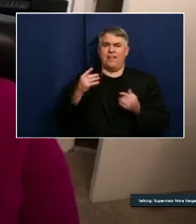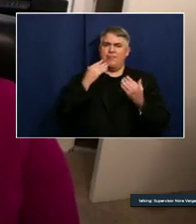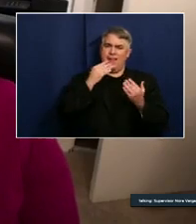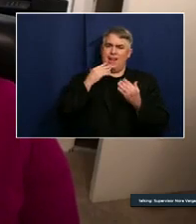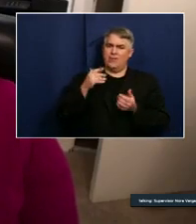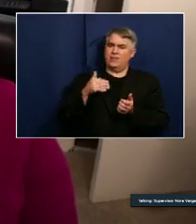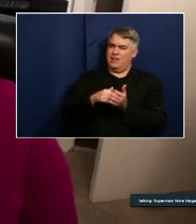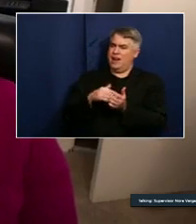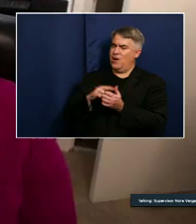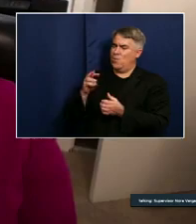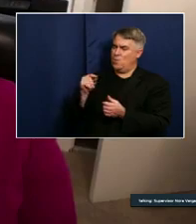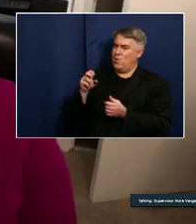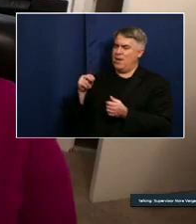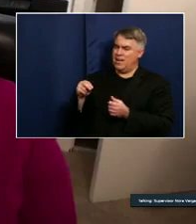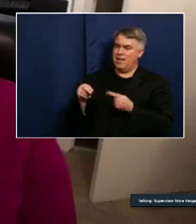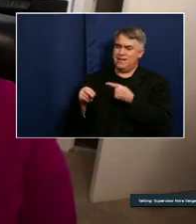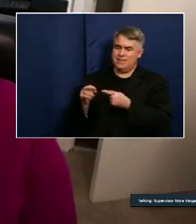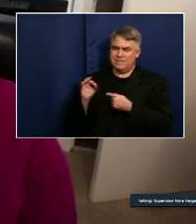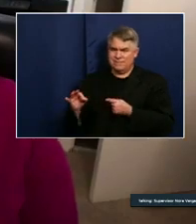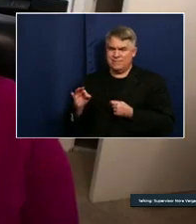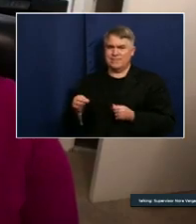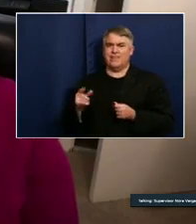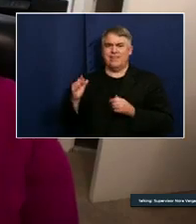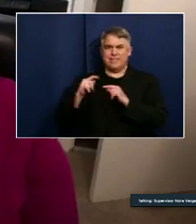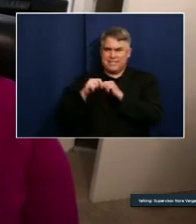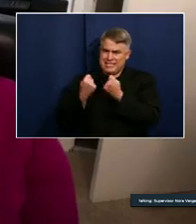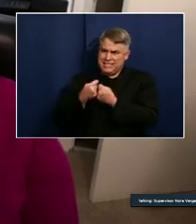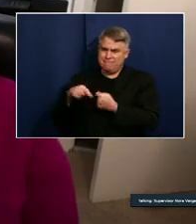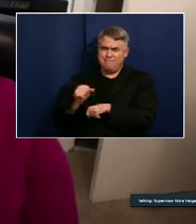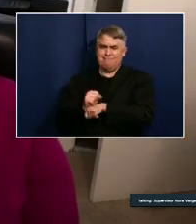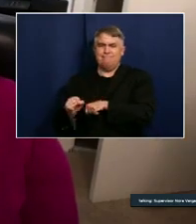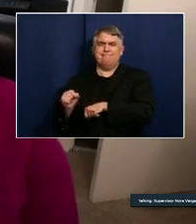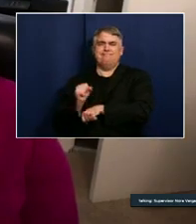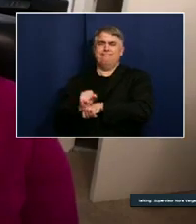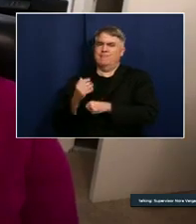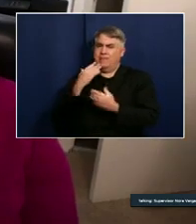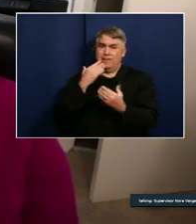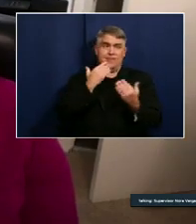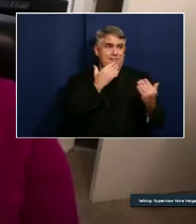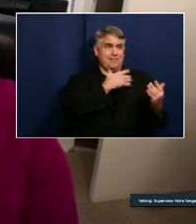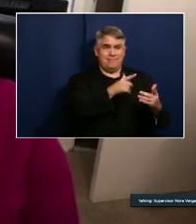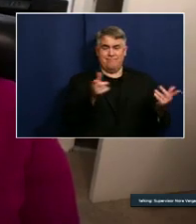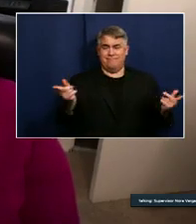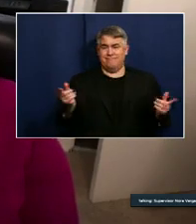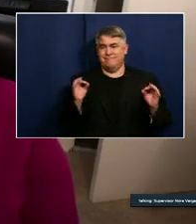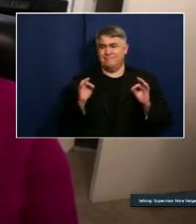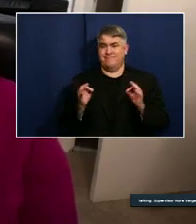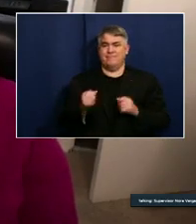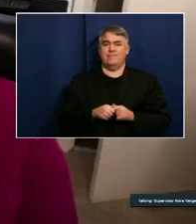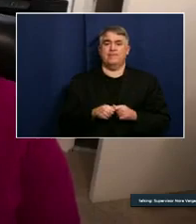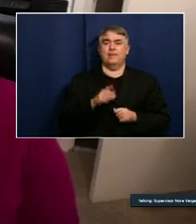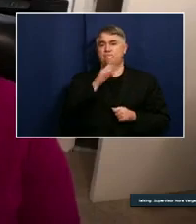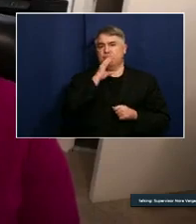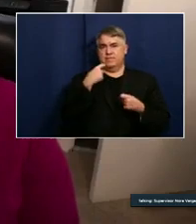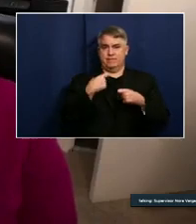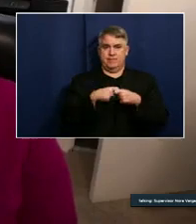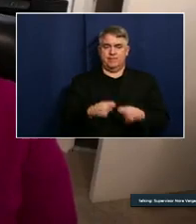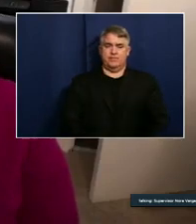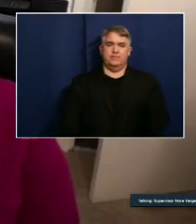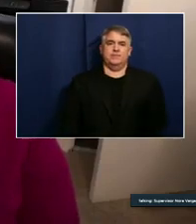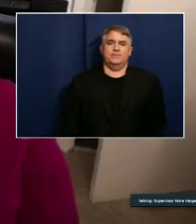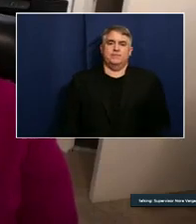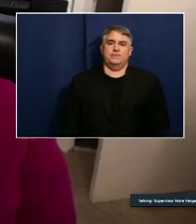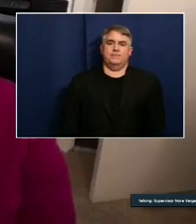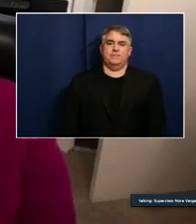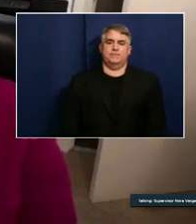on their team as well, and everyone else. And last but not least, muchísimas gracias a todos los que nos acompañaron. Vamos a hacer todo lo posible porque esta